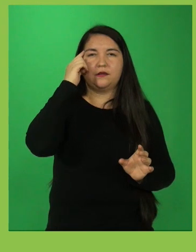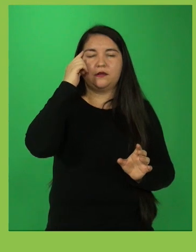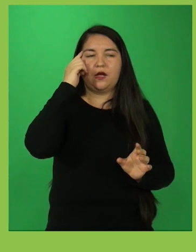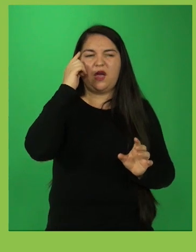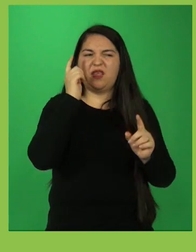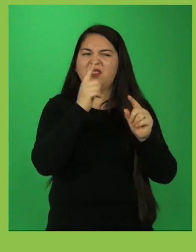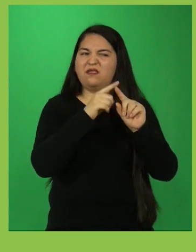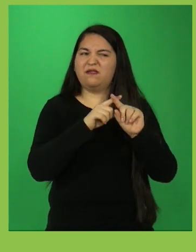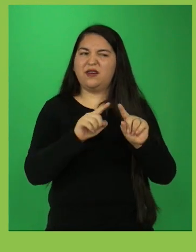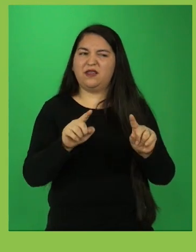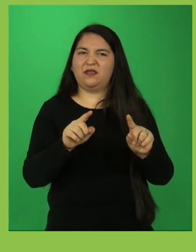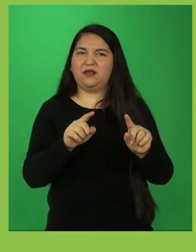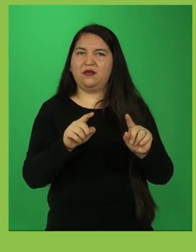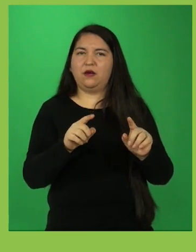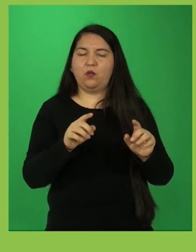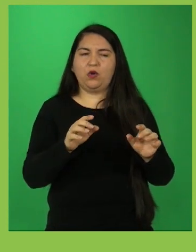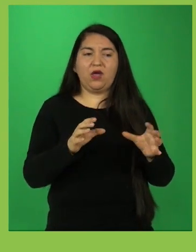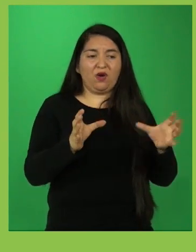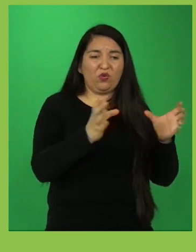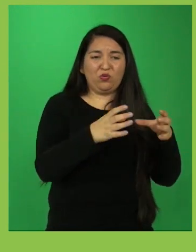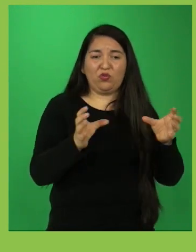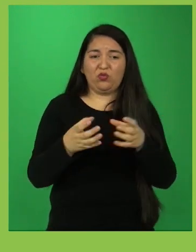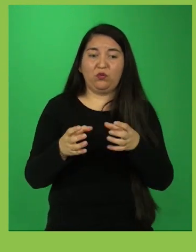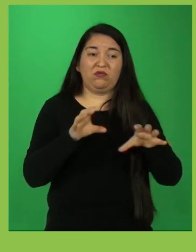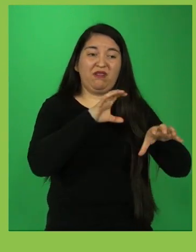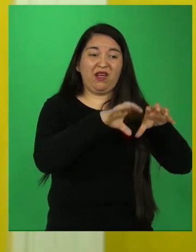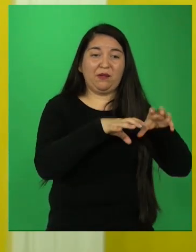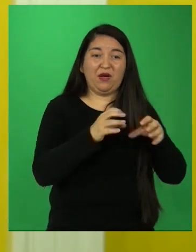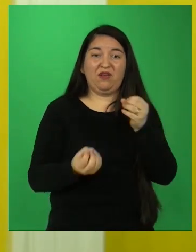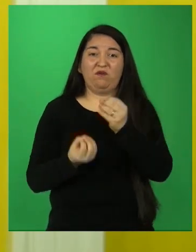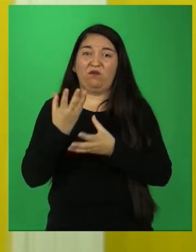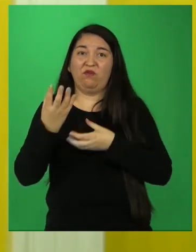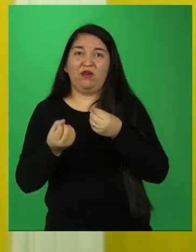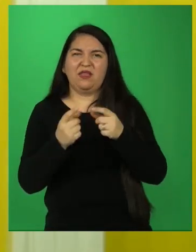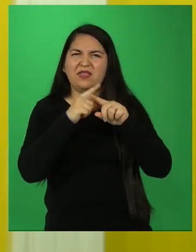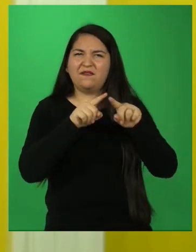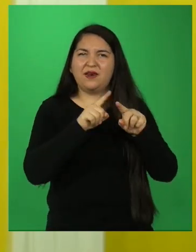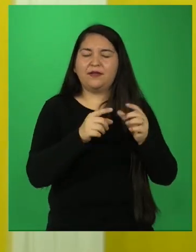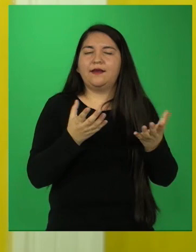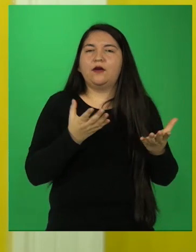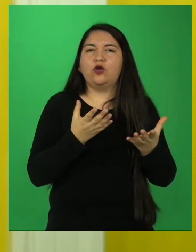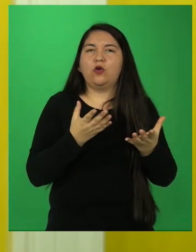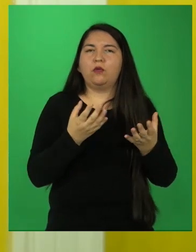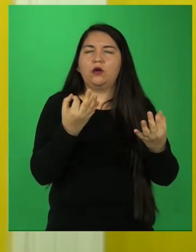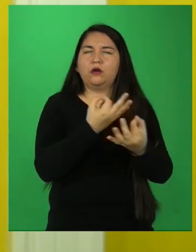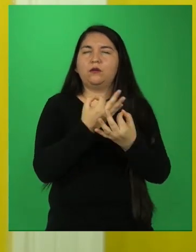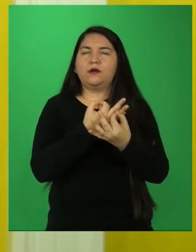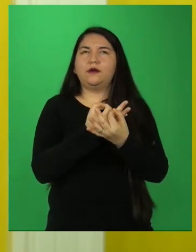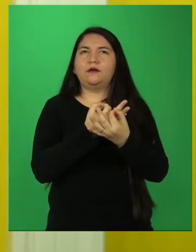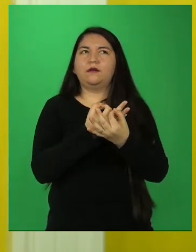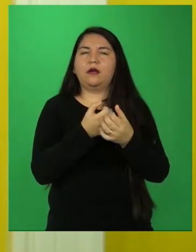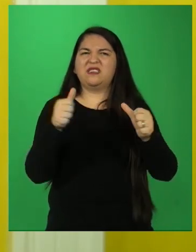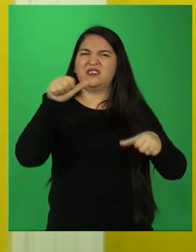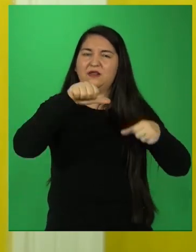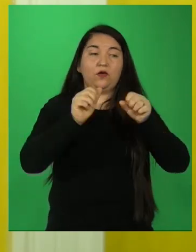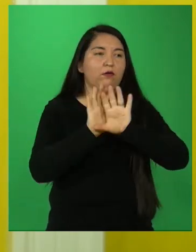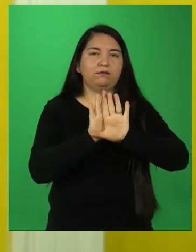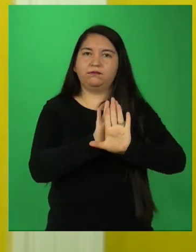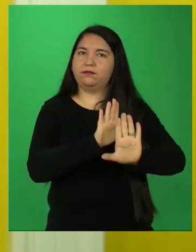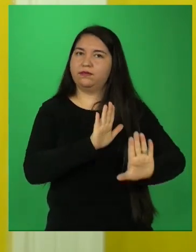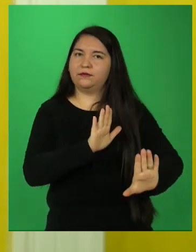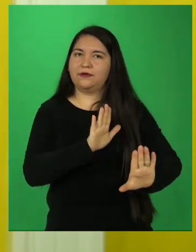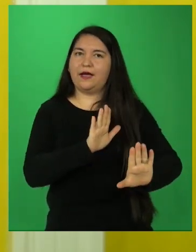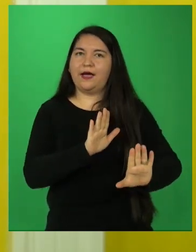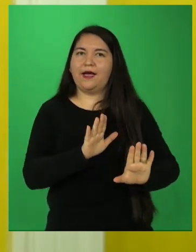explicación a esta gran diversidad de organismos que existen. Y esto partió con una explicación no científica. Y aquí es donde